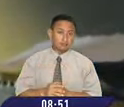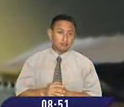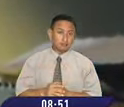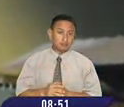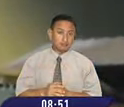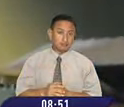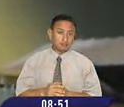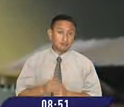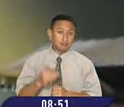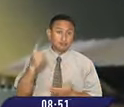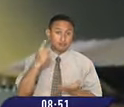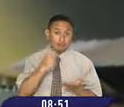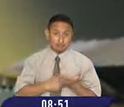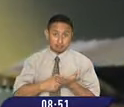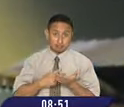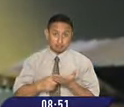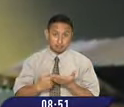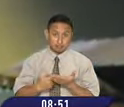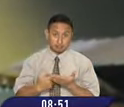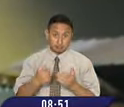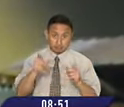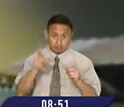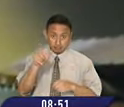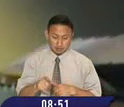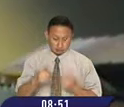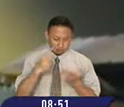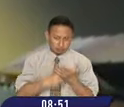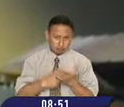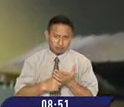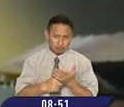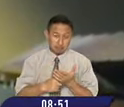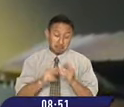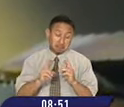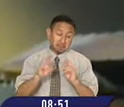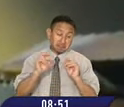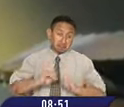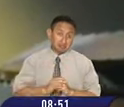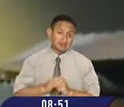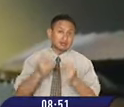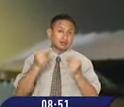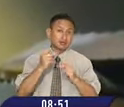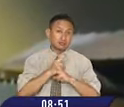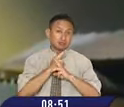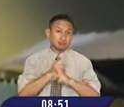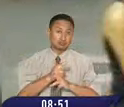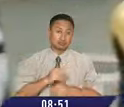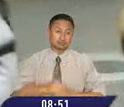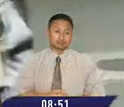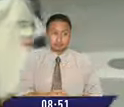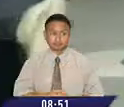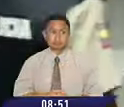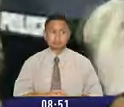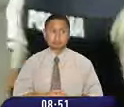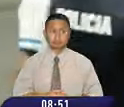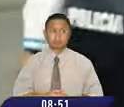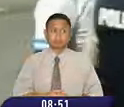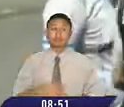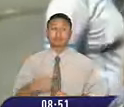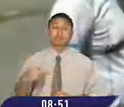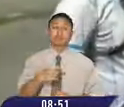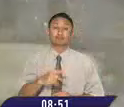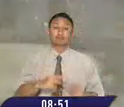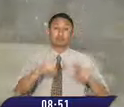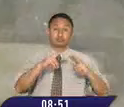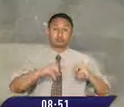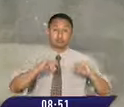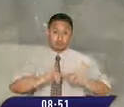de análisis los investigadores. Ojalá arrojen resultados positivos. Mientras las investigaciones continúan, en